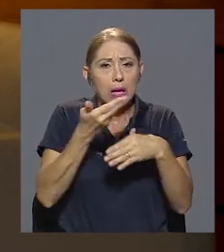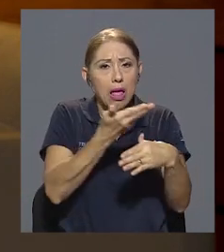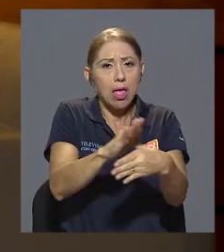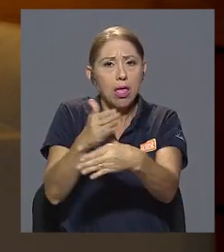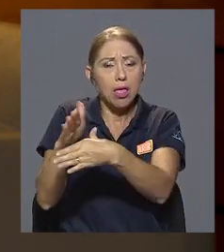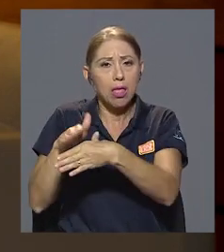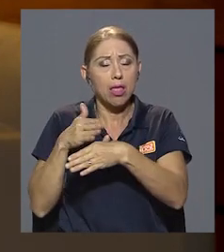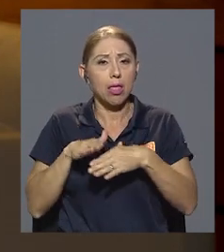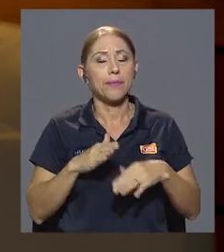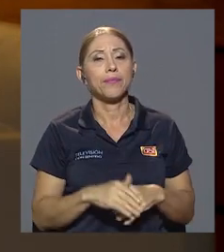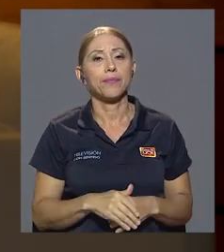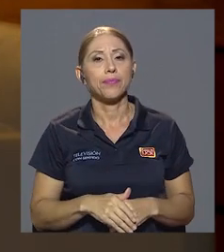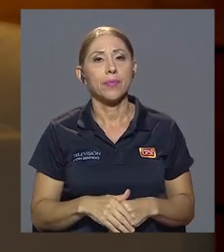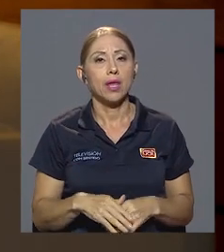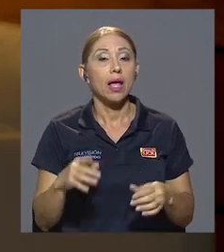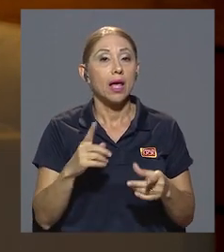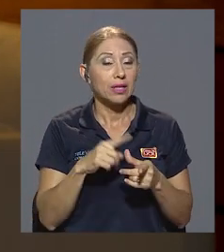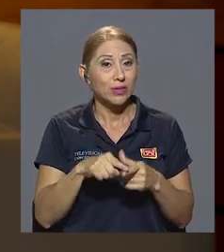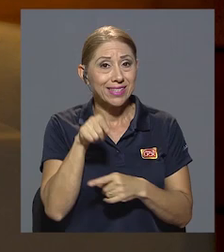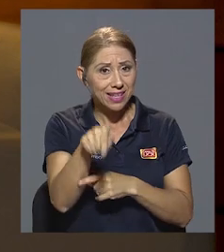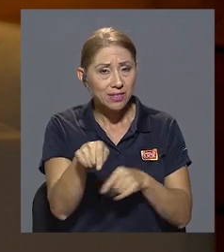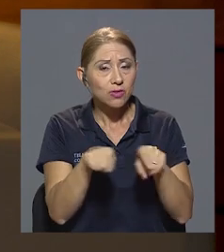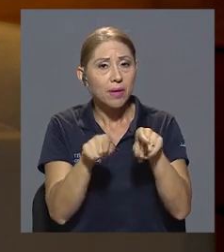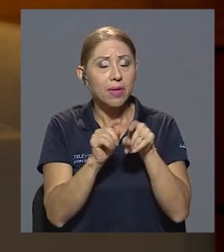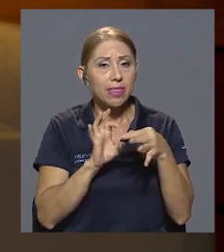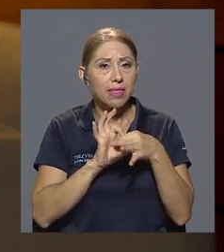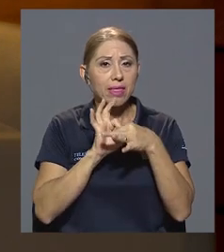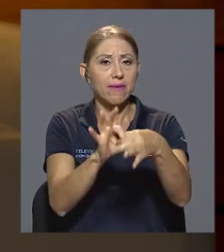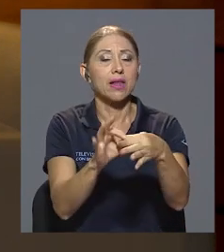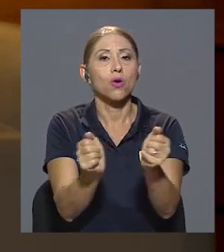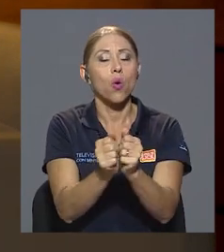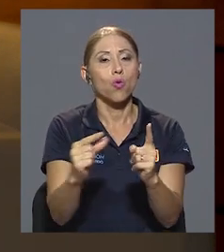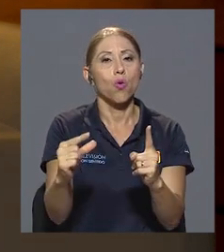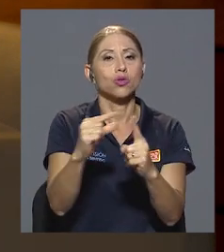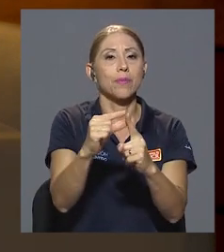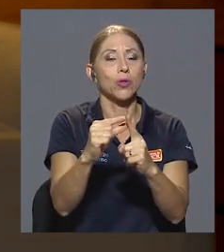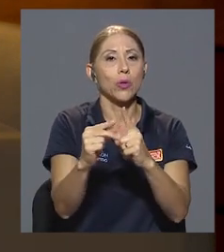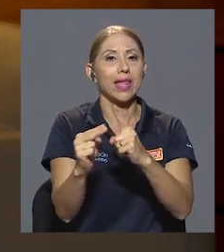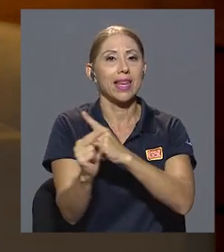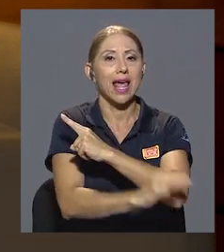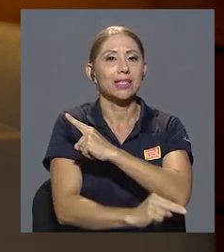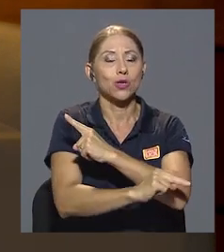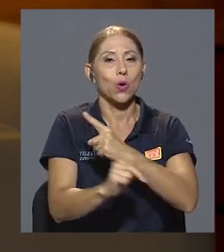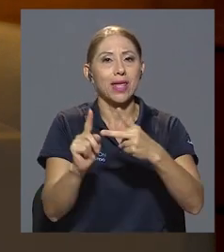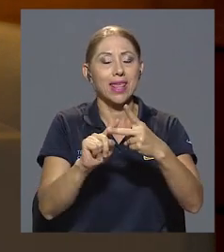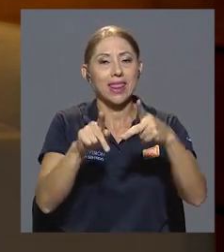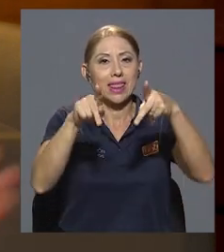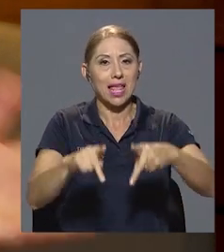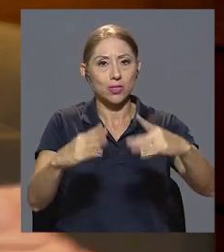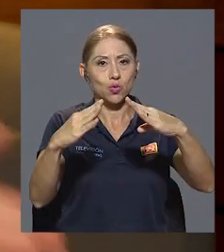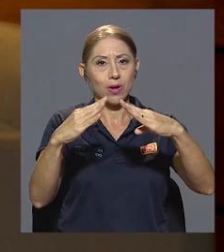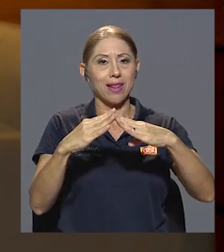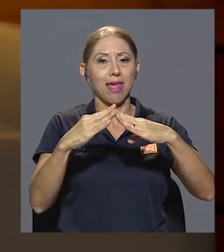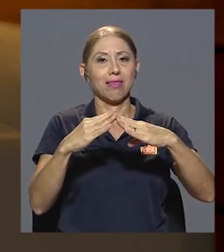internas entonces esto tiene que ver también con el concepto de nación y concepto de nacionalidad